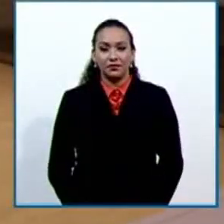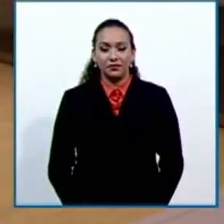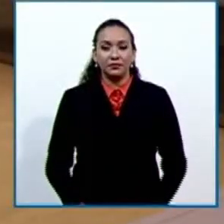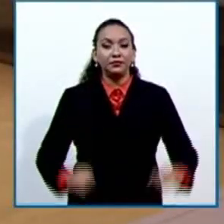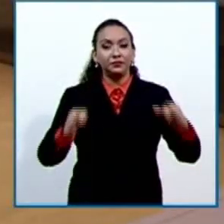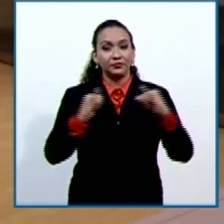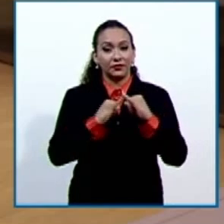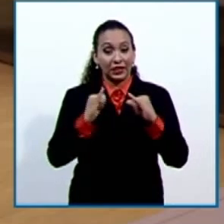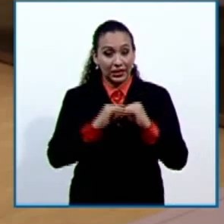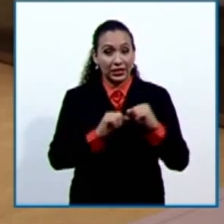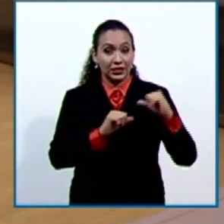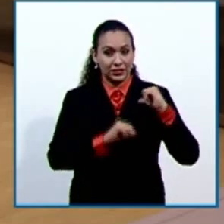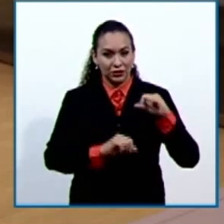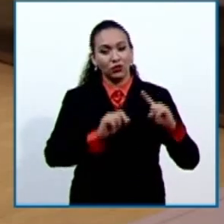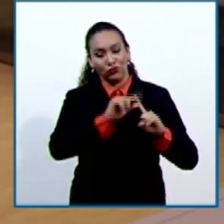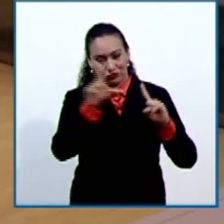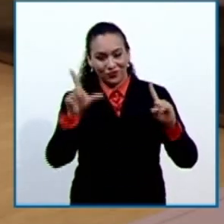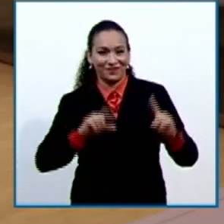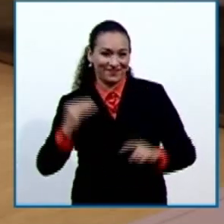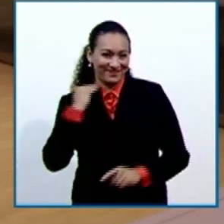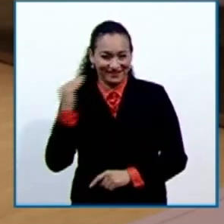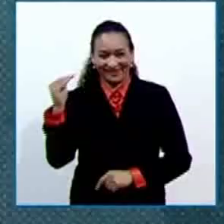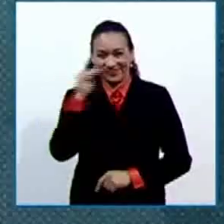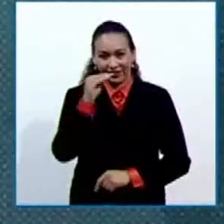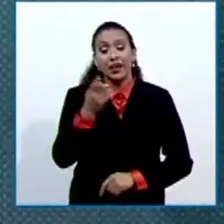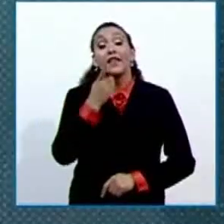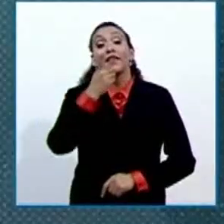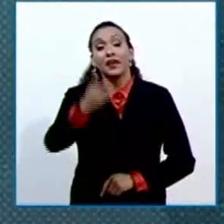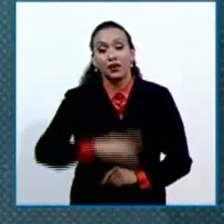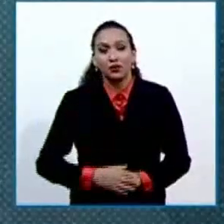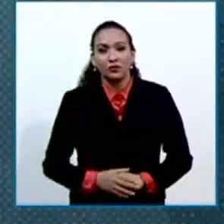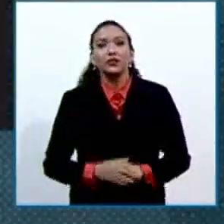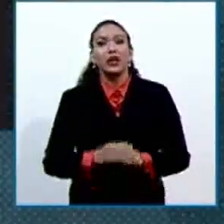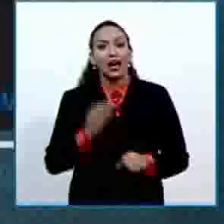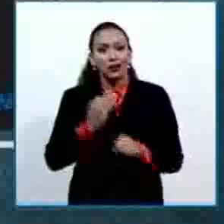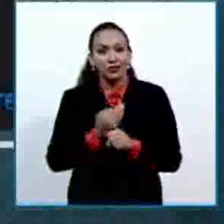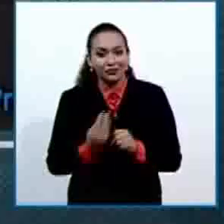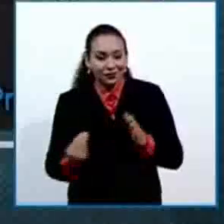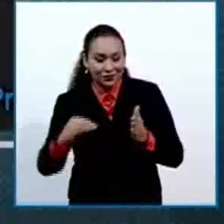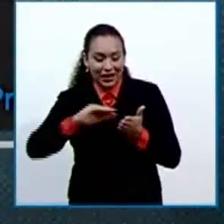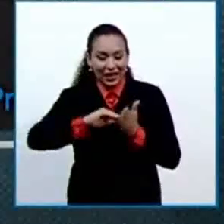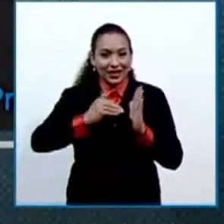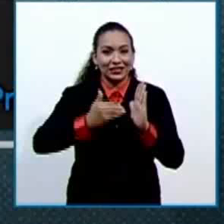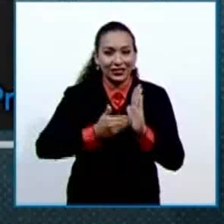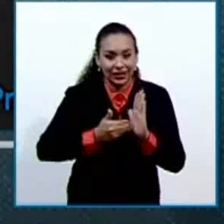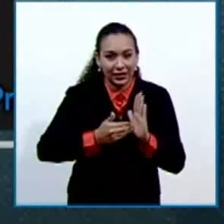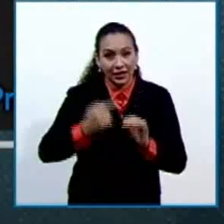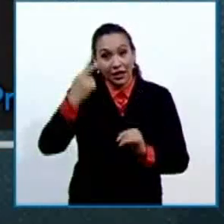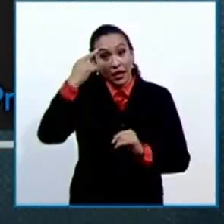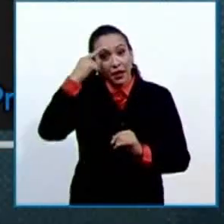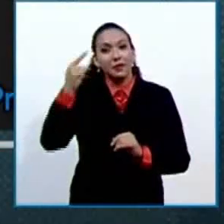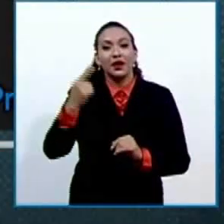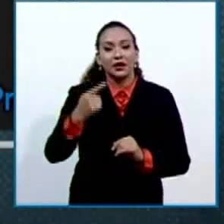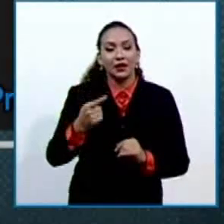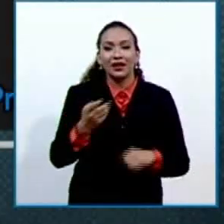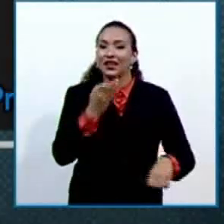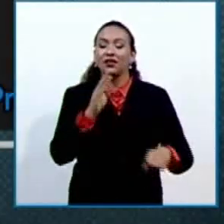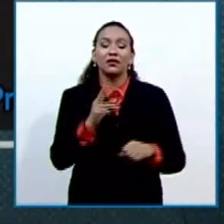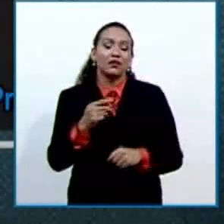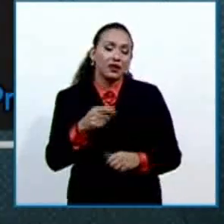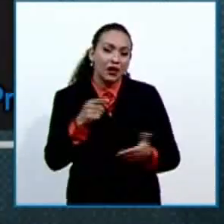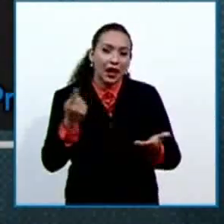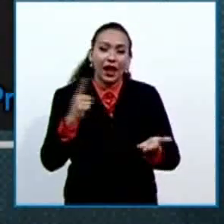El Instituto Federal, precisamente de la Defensoría Pública, reiteró que implementa estrategias para que la aplicación de la prisión preventiva